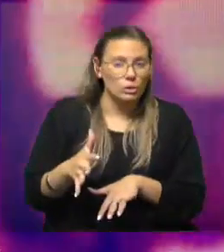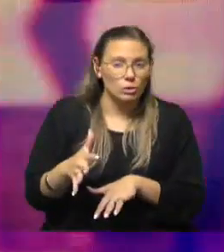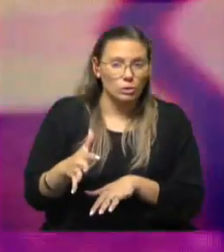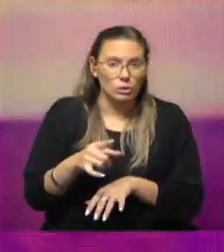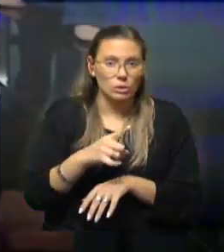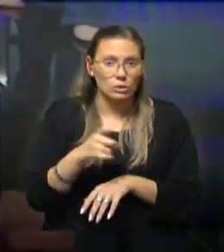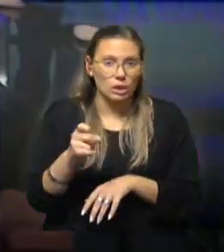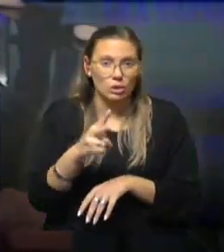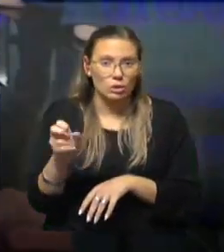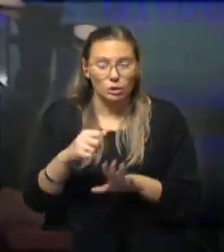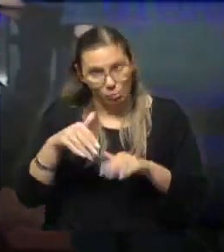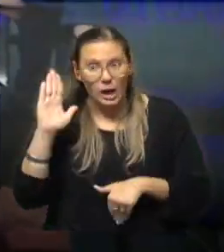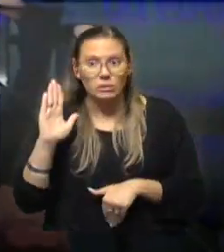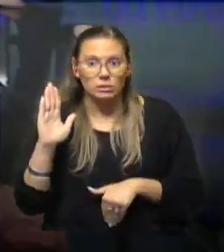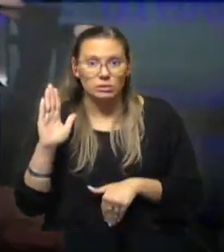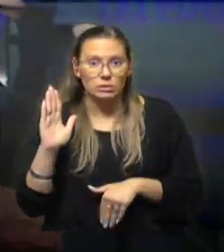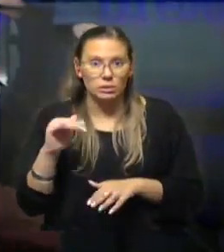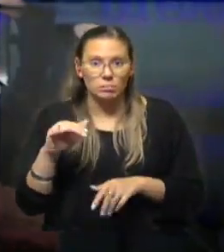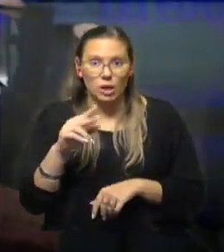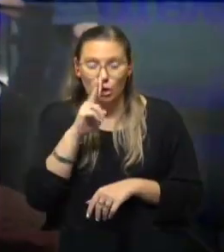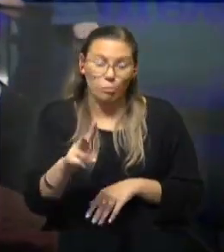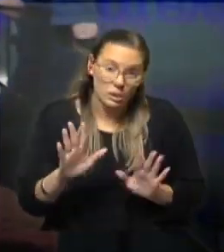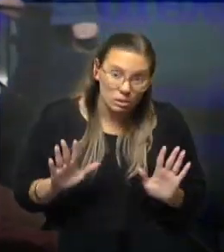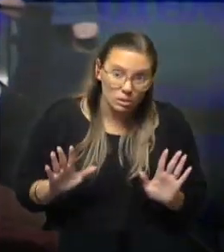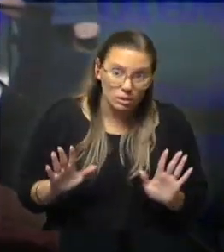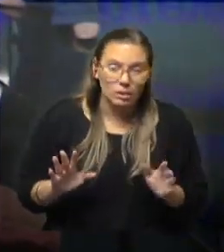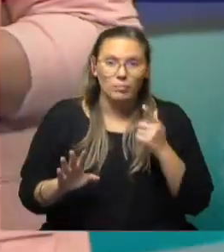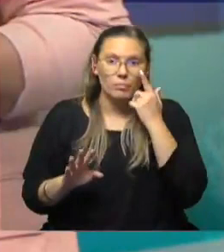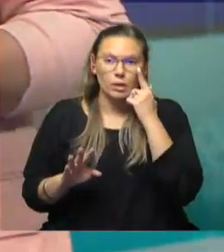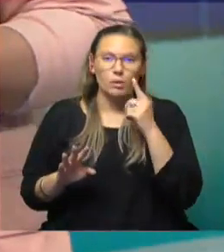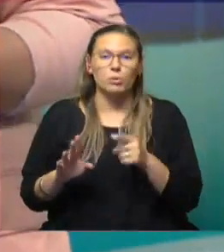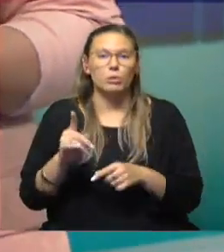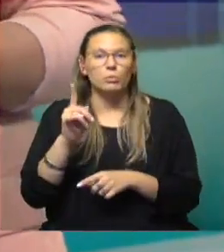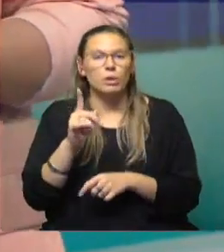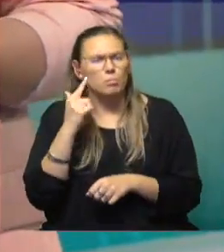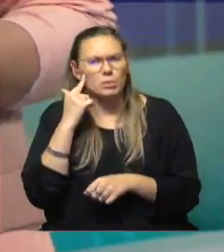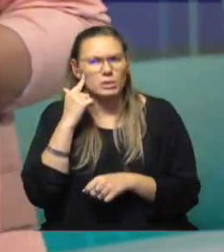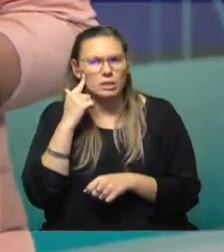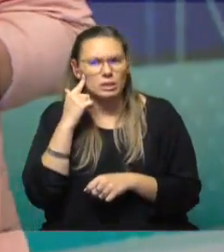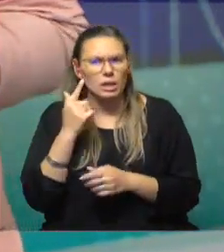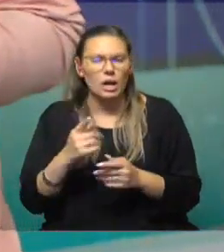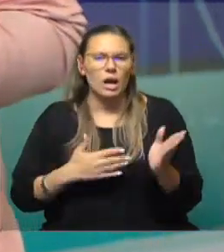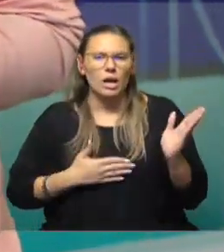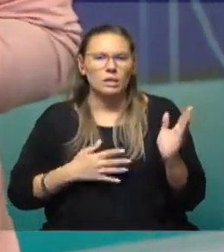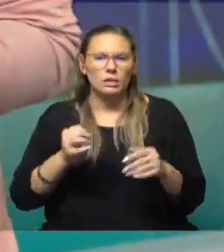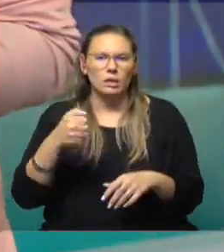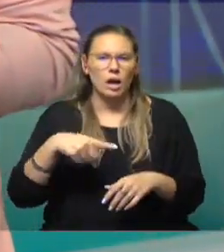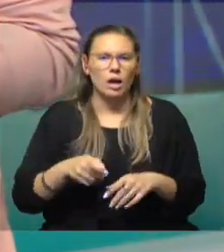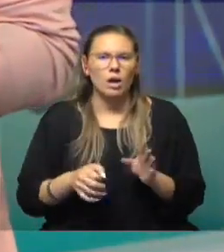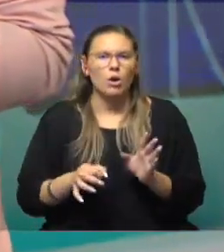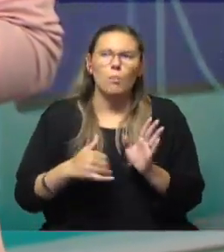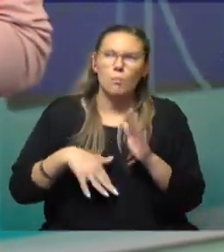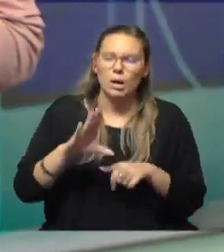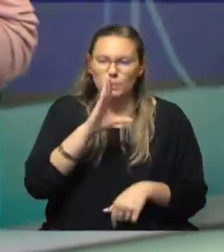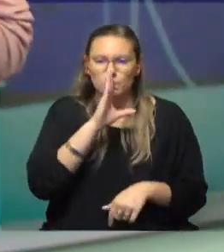100, 200. Más. Claro, 2000. Eso es llamativo, porque uno a priori pensaría como siempre como poner al tango en un lugar como mucho más solemne